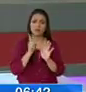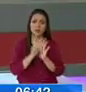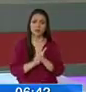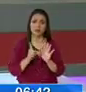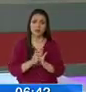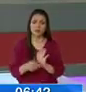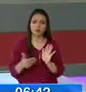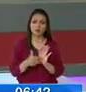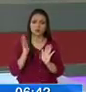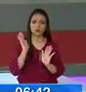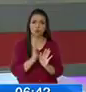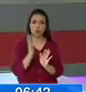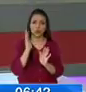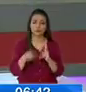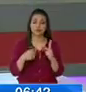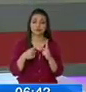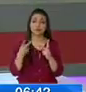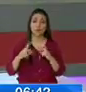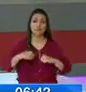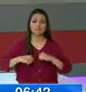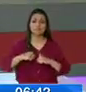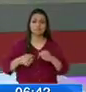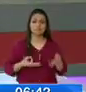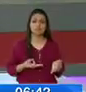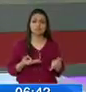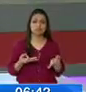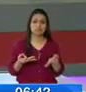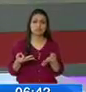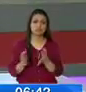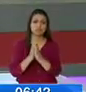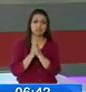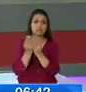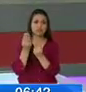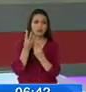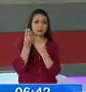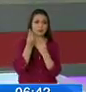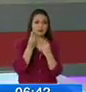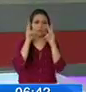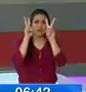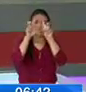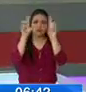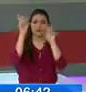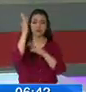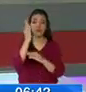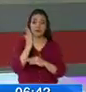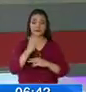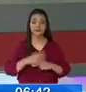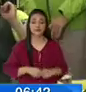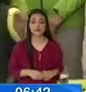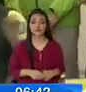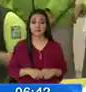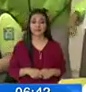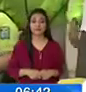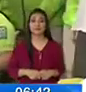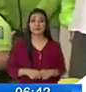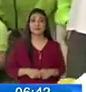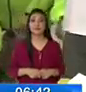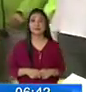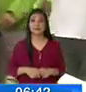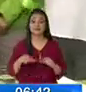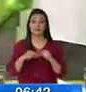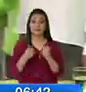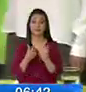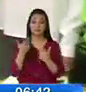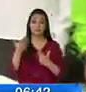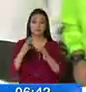presentado y sobre la supuesta falta de agilidad de la entidad para solicitar información en torno al caso de Odebrecht. En la bancada de Alianza